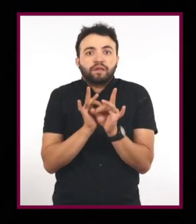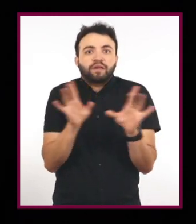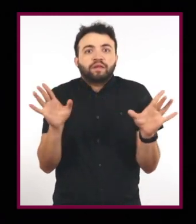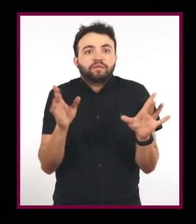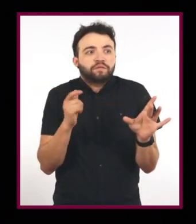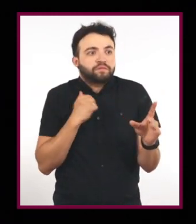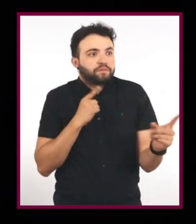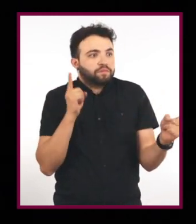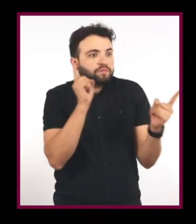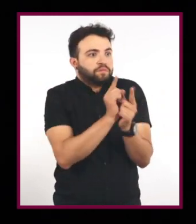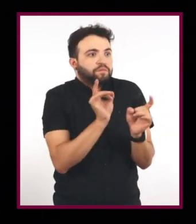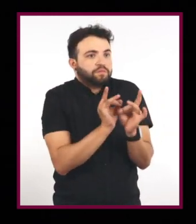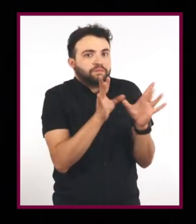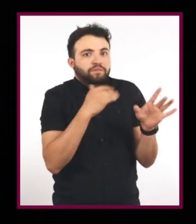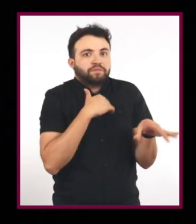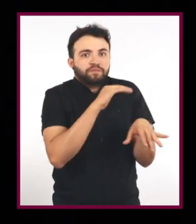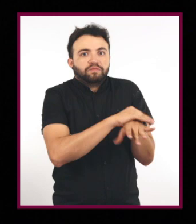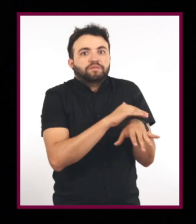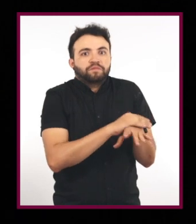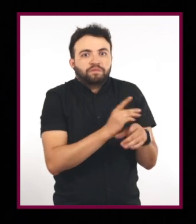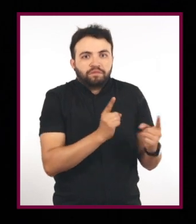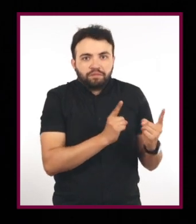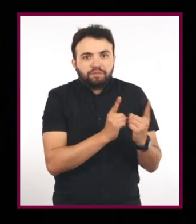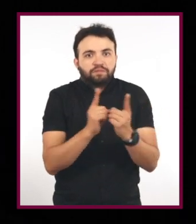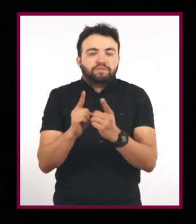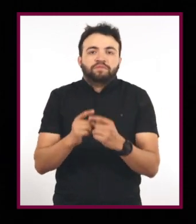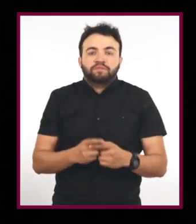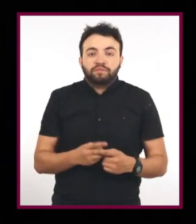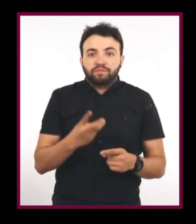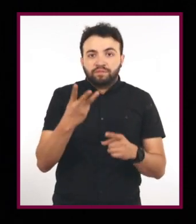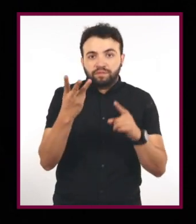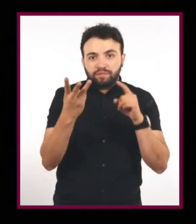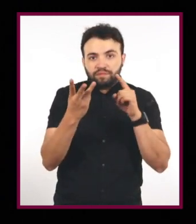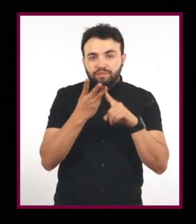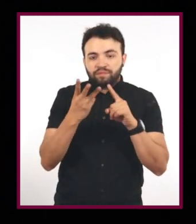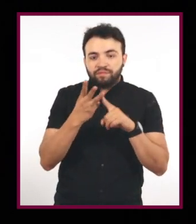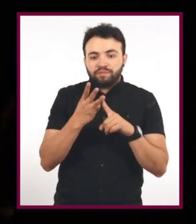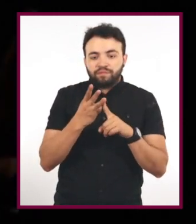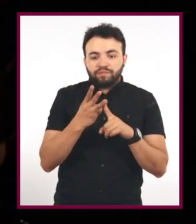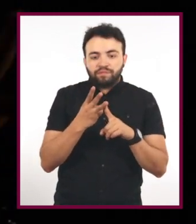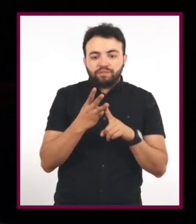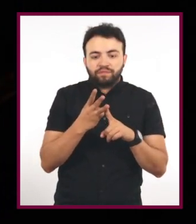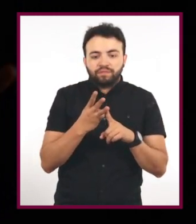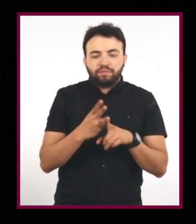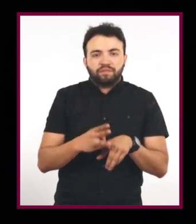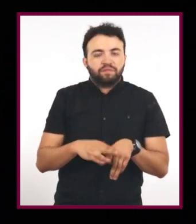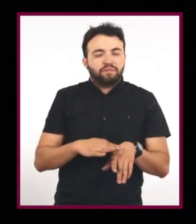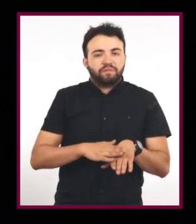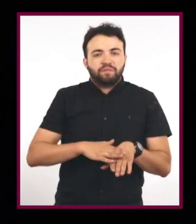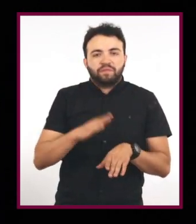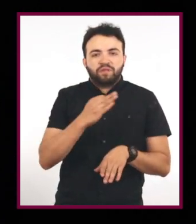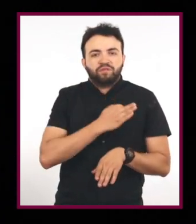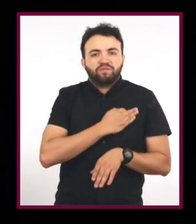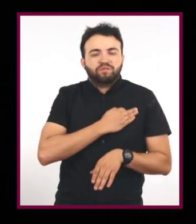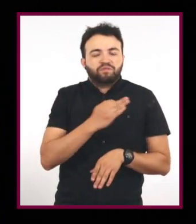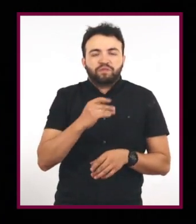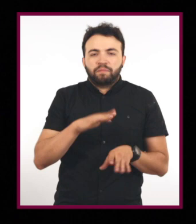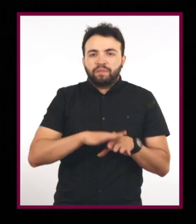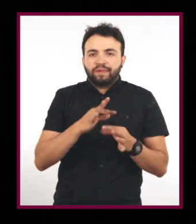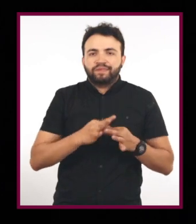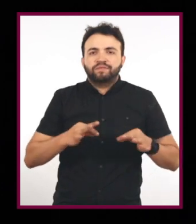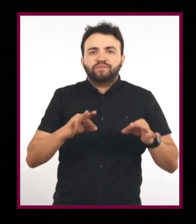medio. La accidental, en donde eres amigo por coincidencia y luego cada quien agarra su patín. Y la amistad de lo